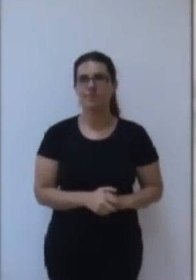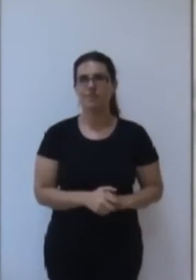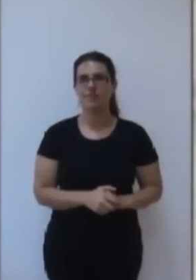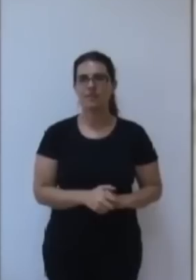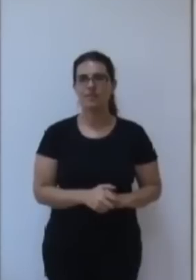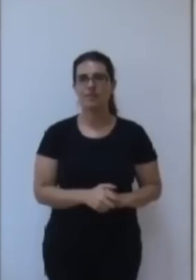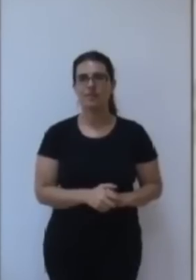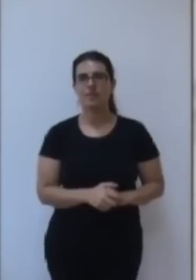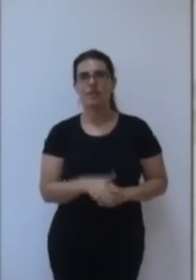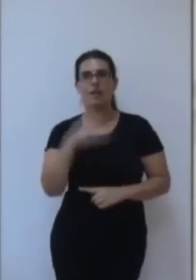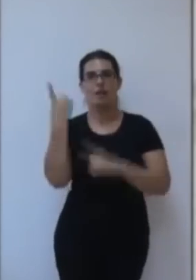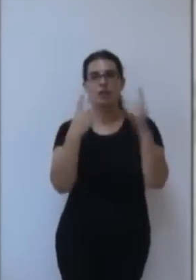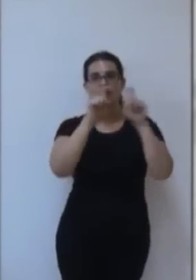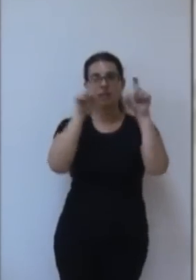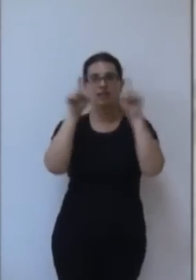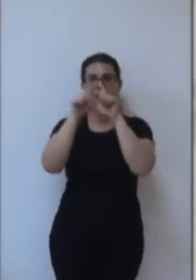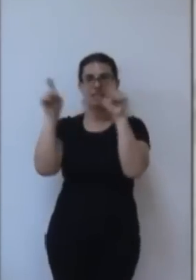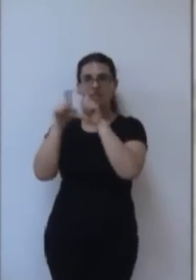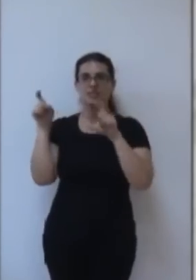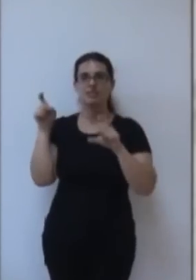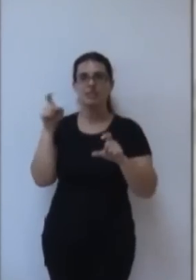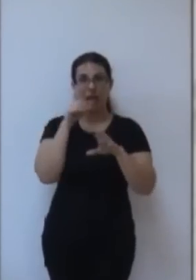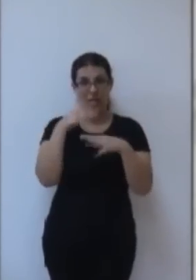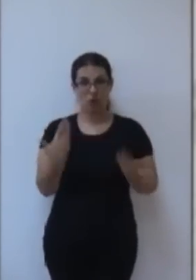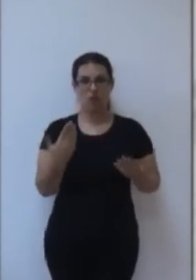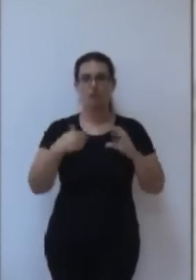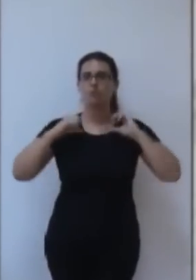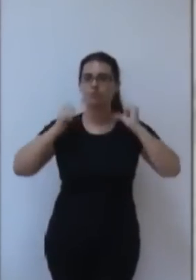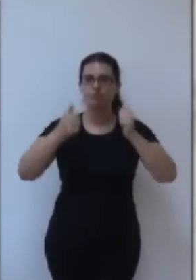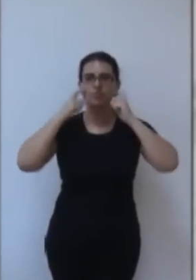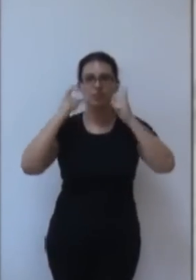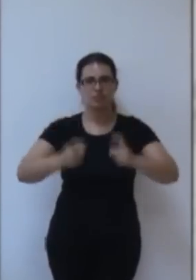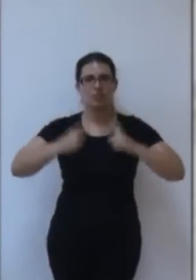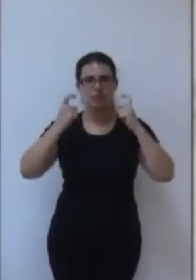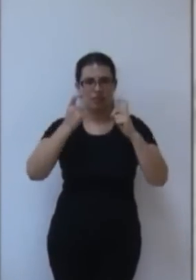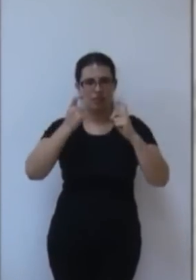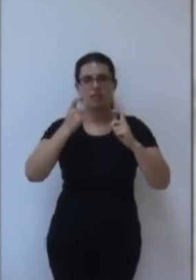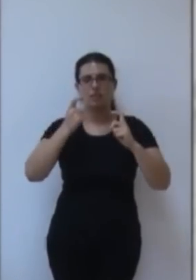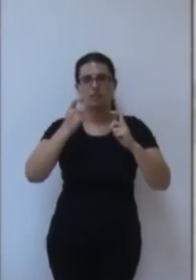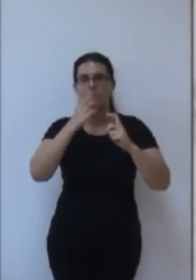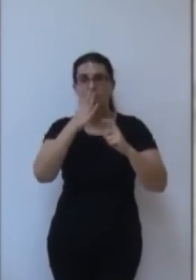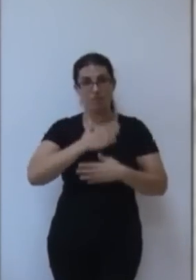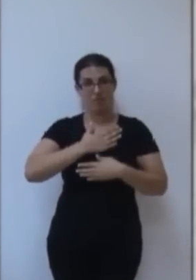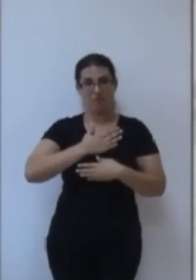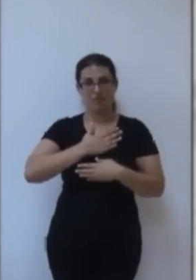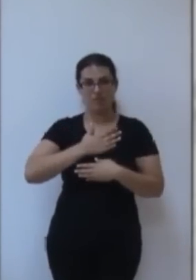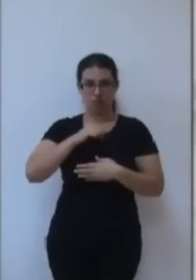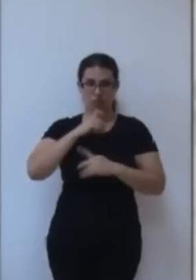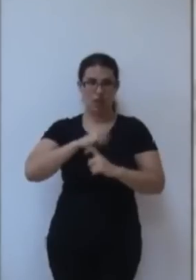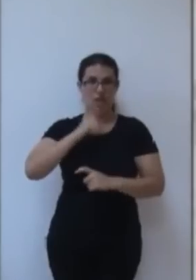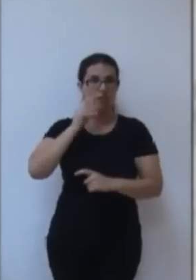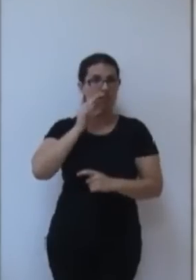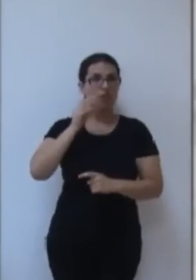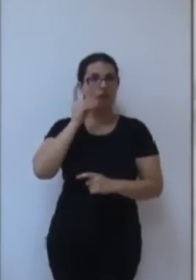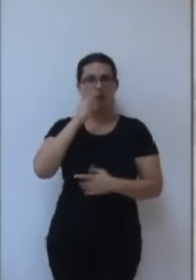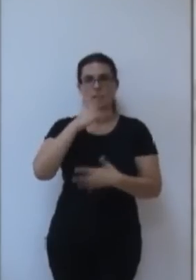Sí que hay empresas que están intentando ahora, ¿no? O sea, nosotros sí que tenemos la experiencia en la fundación, en un proyecto en